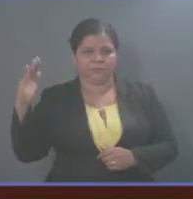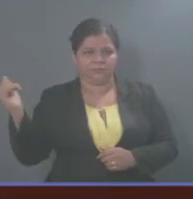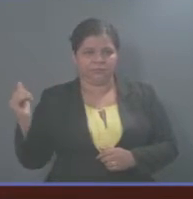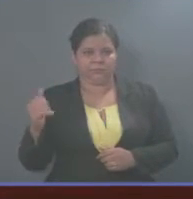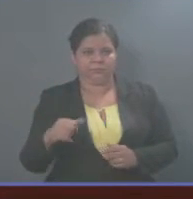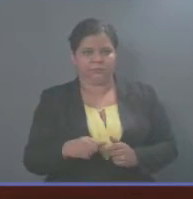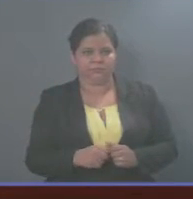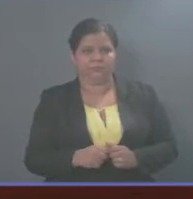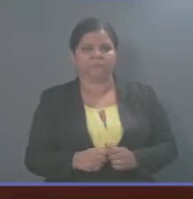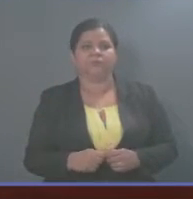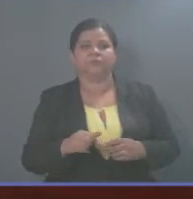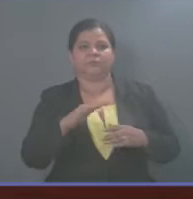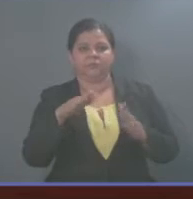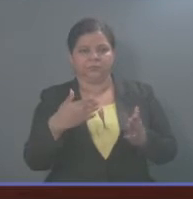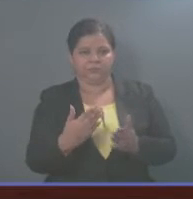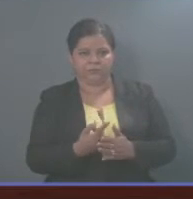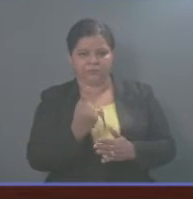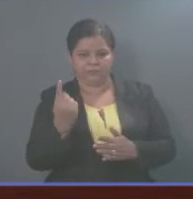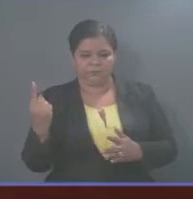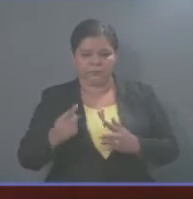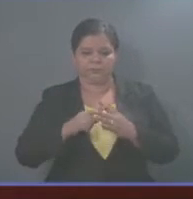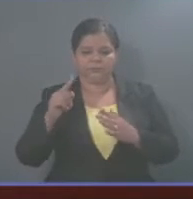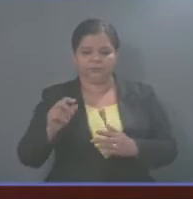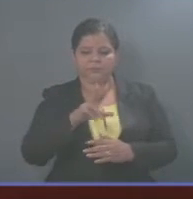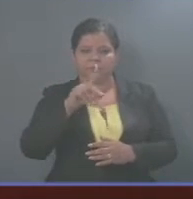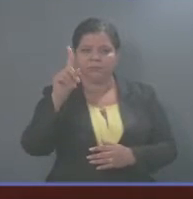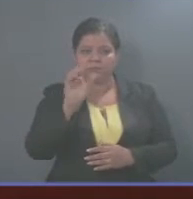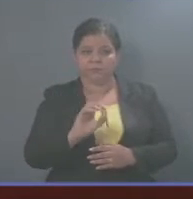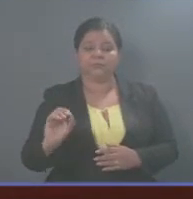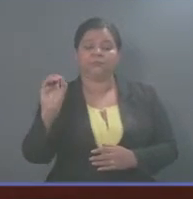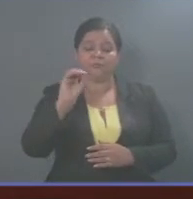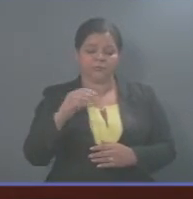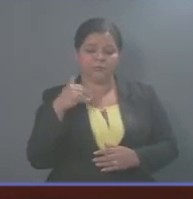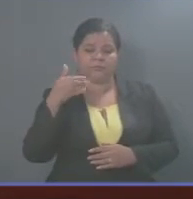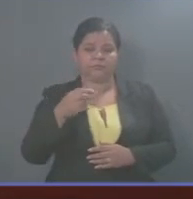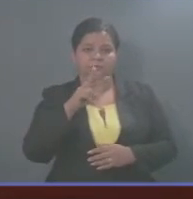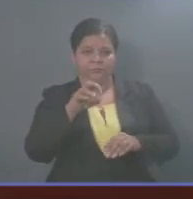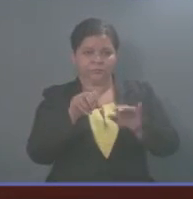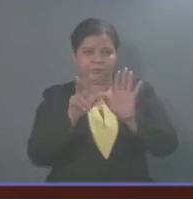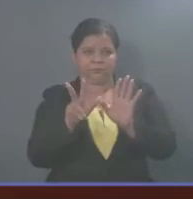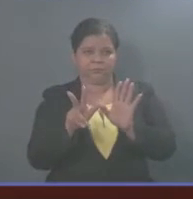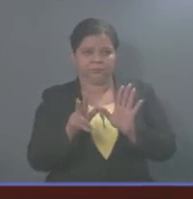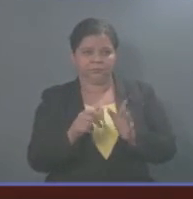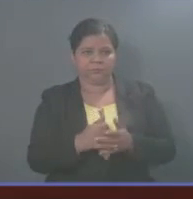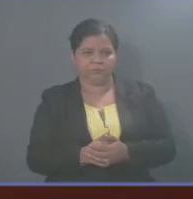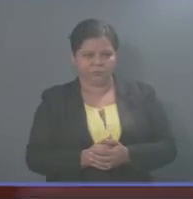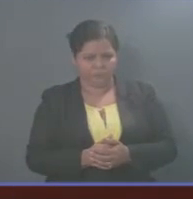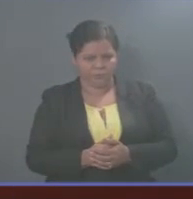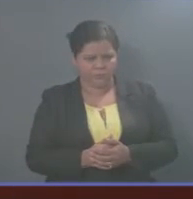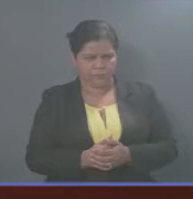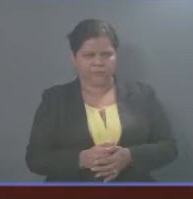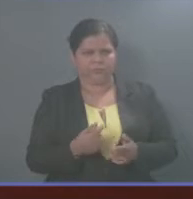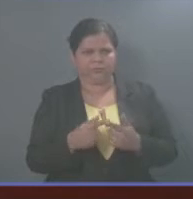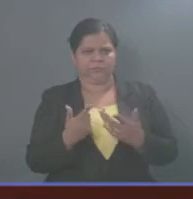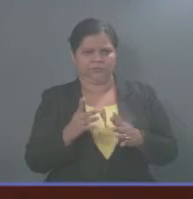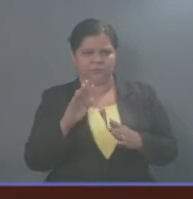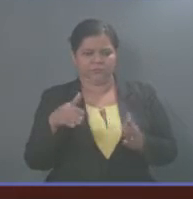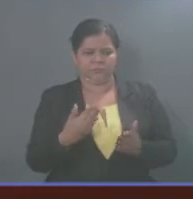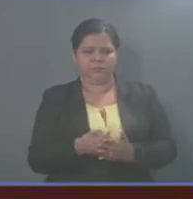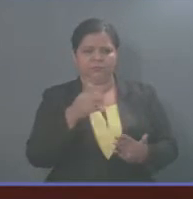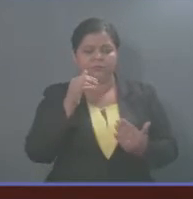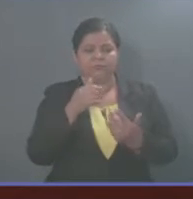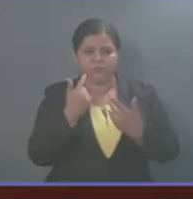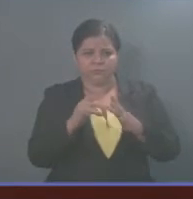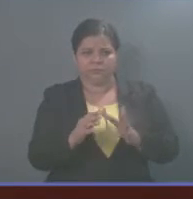la caravana de migrantes que salió el día 31 de octubre del 2018. E. Archivo por haber perdido actualidad